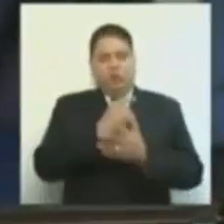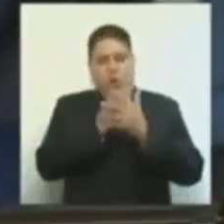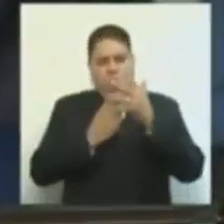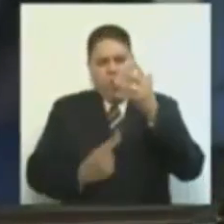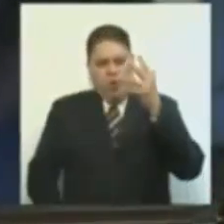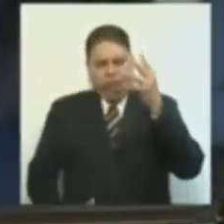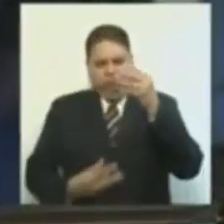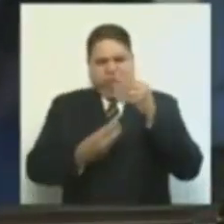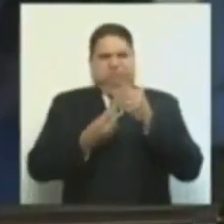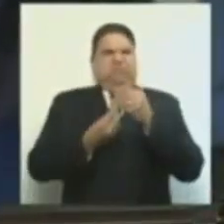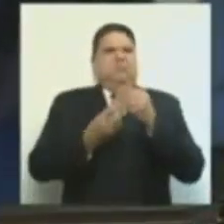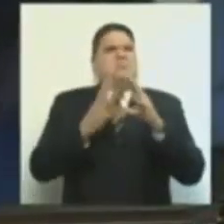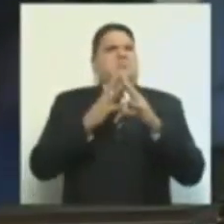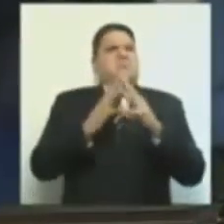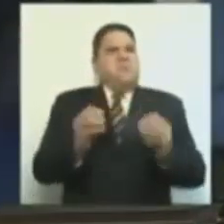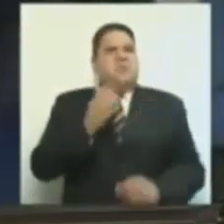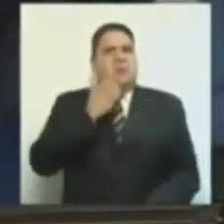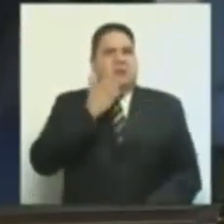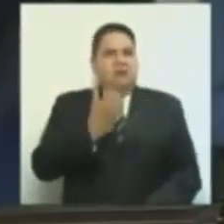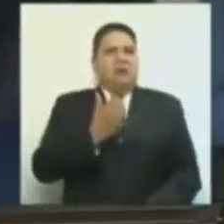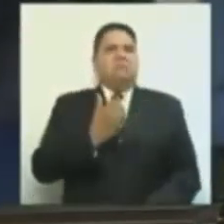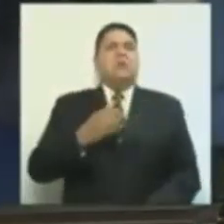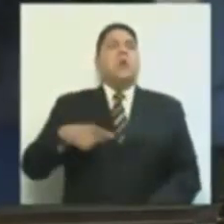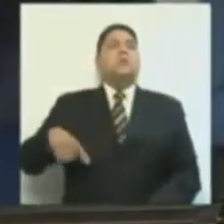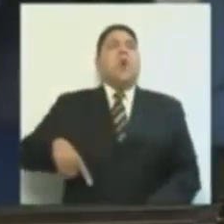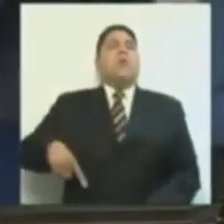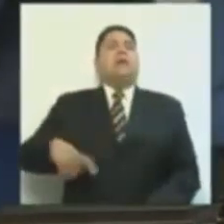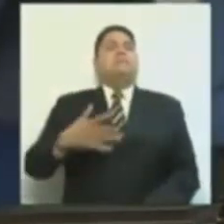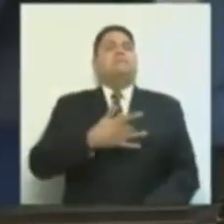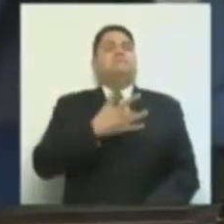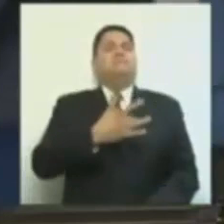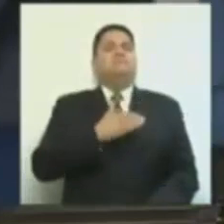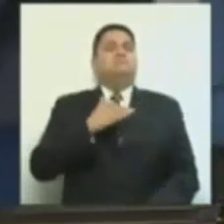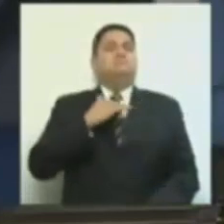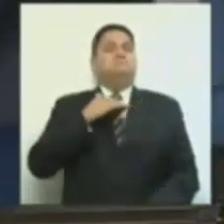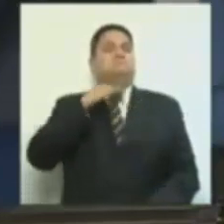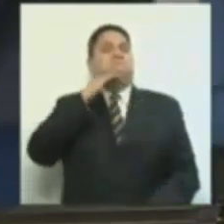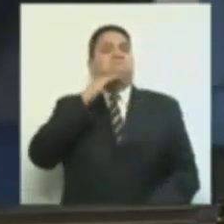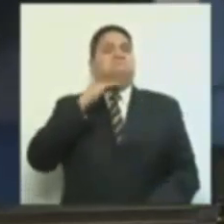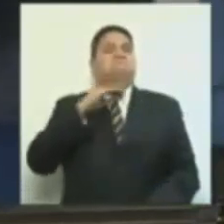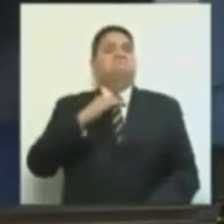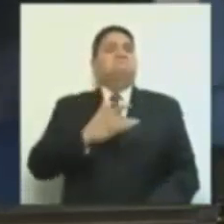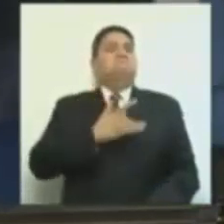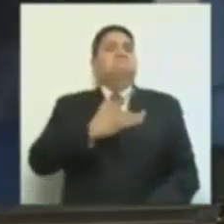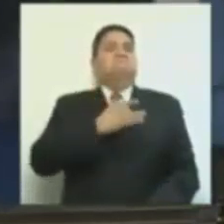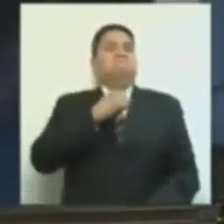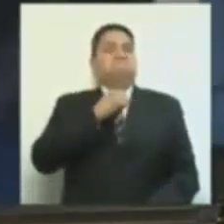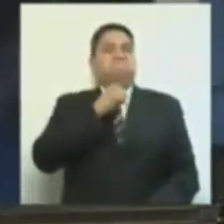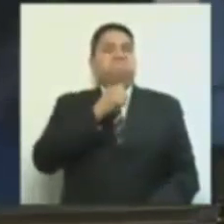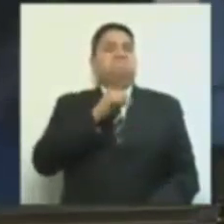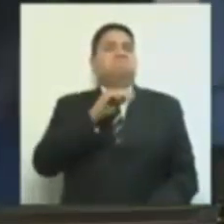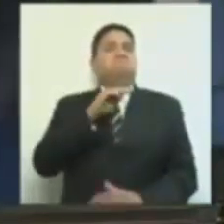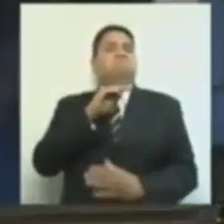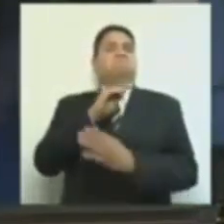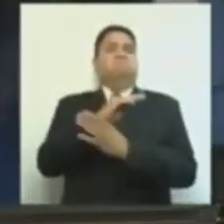insensibilidad y desprecio por estos sectores obedece a los